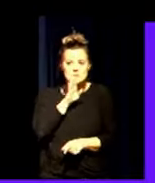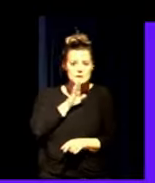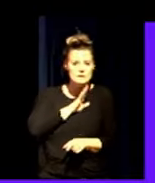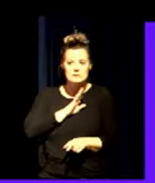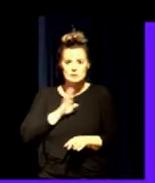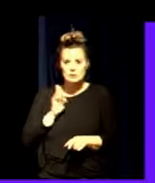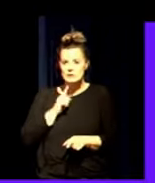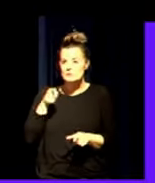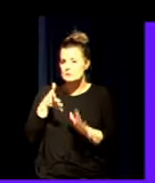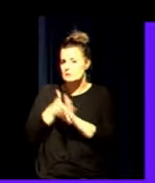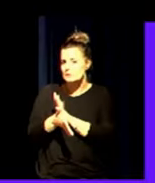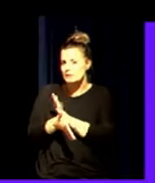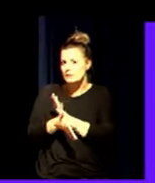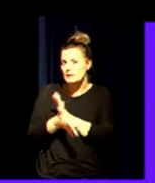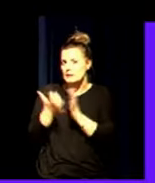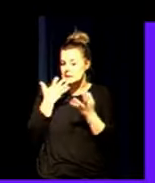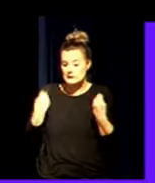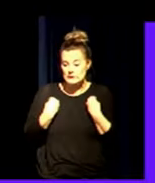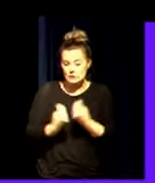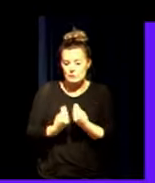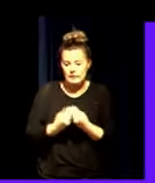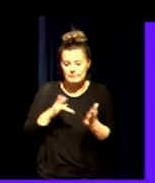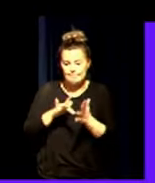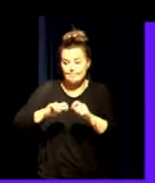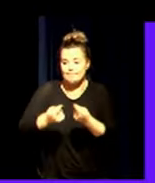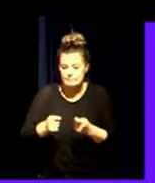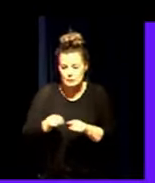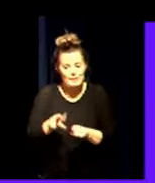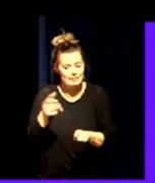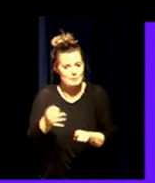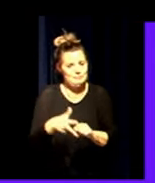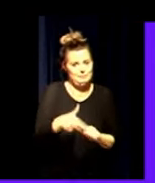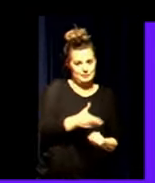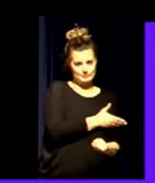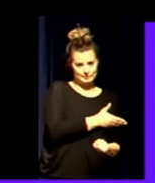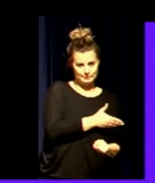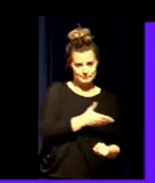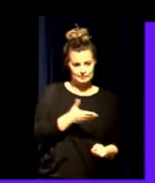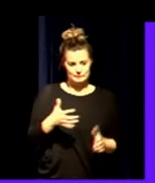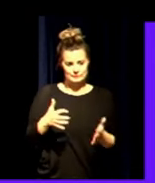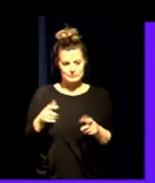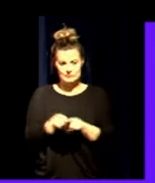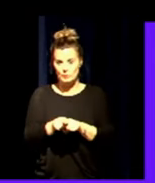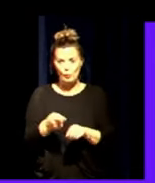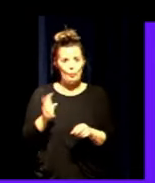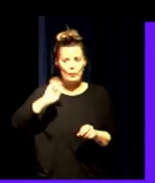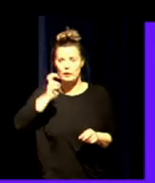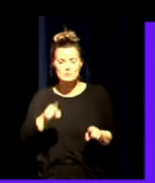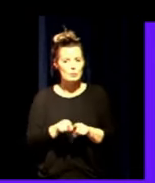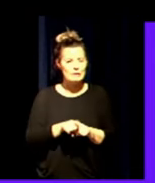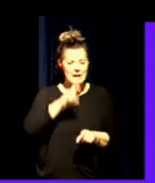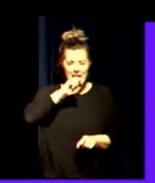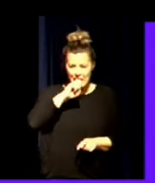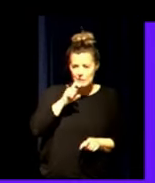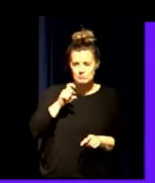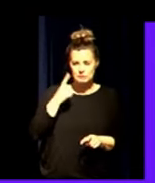de mucha prevención de quiebra de la convivencia. Igual que las otras, sobre qué respuesta dar a la envidia o cómo manejar